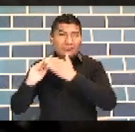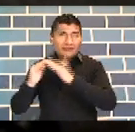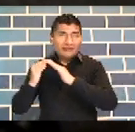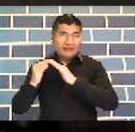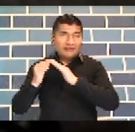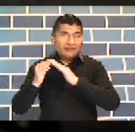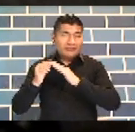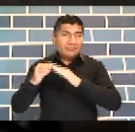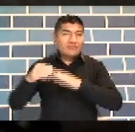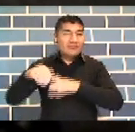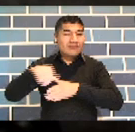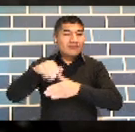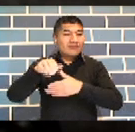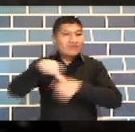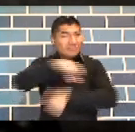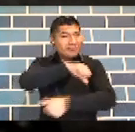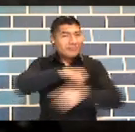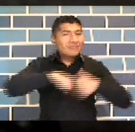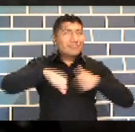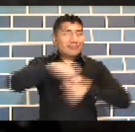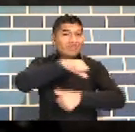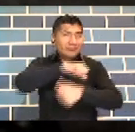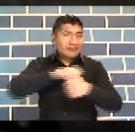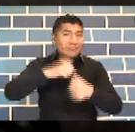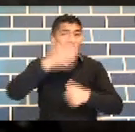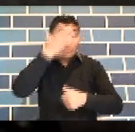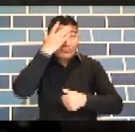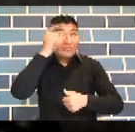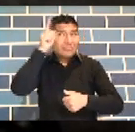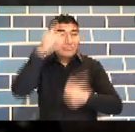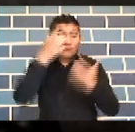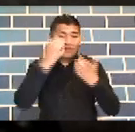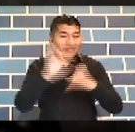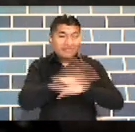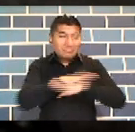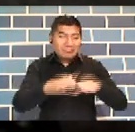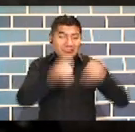la fraternidad, porque quiere que nadie se pierda.